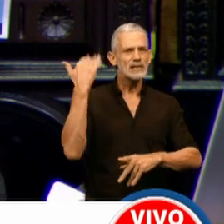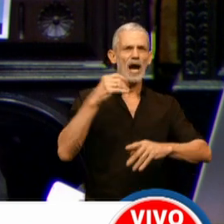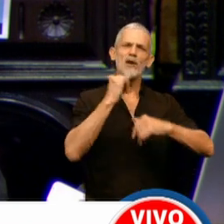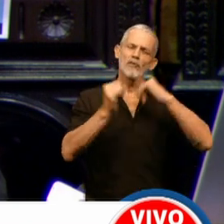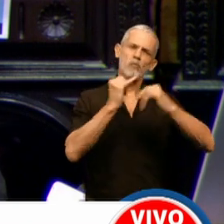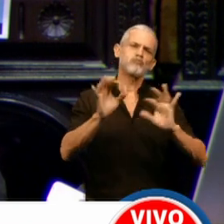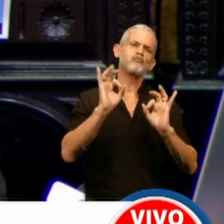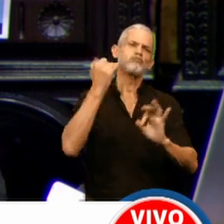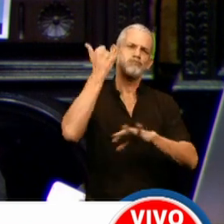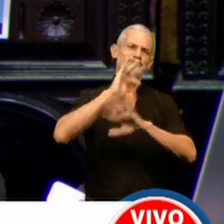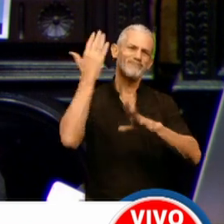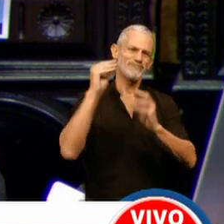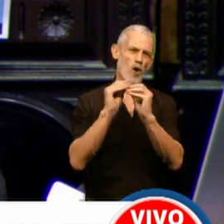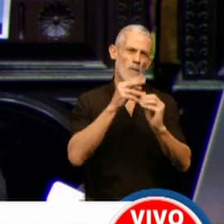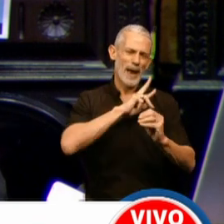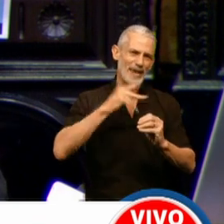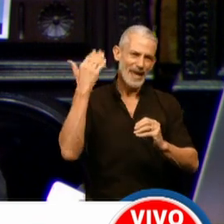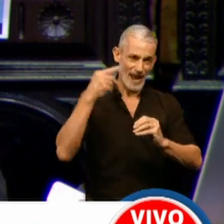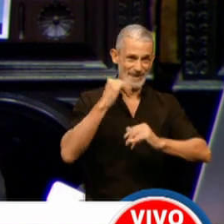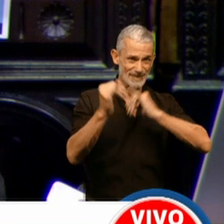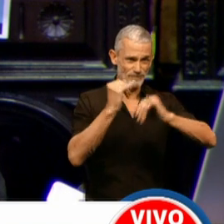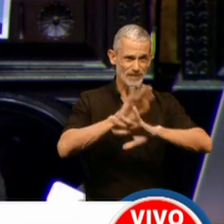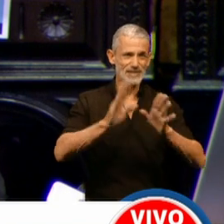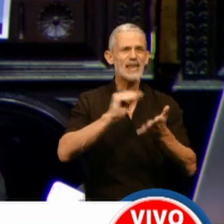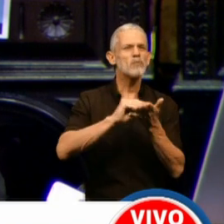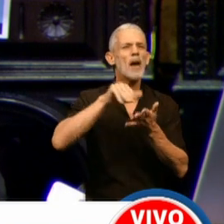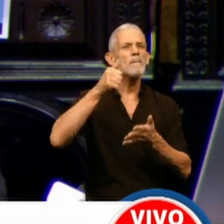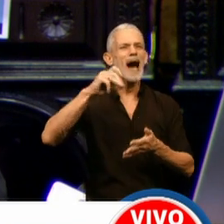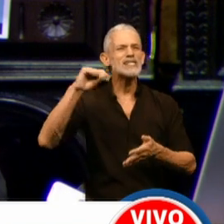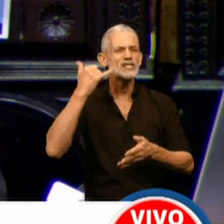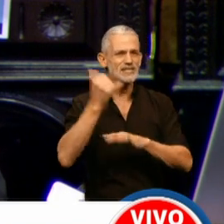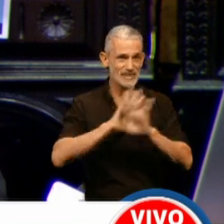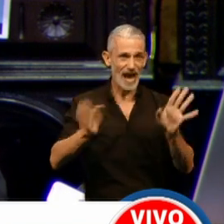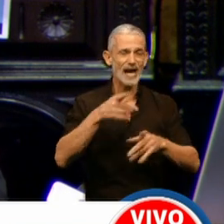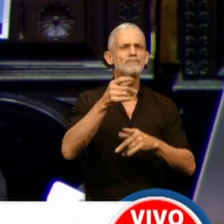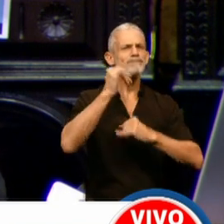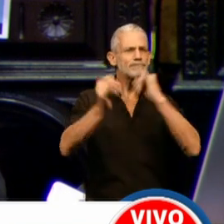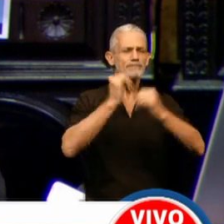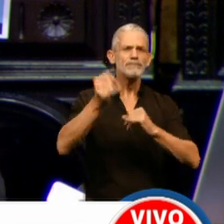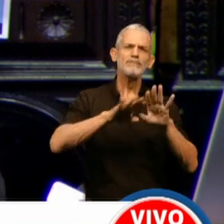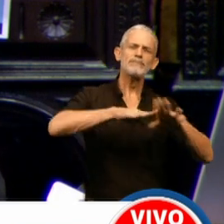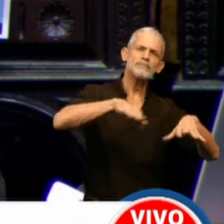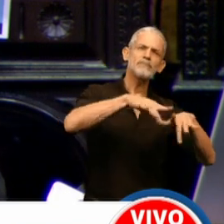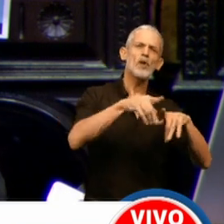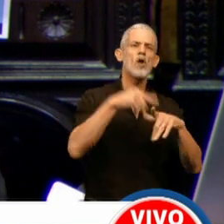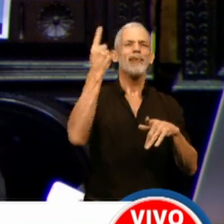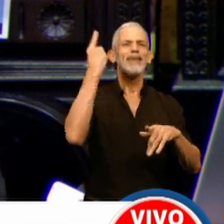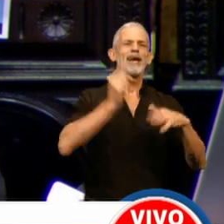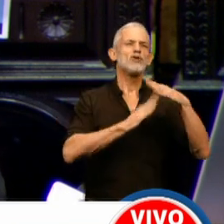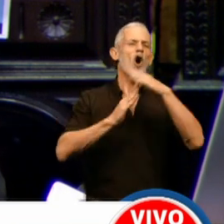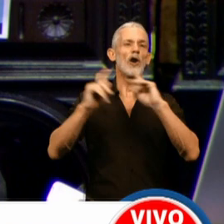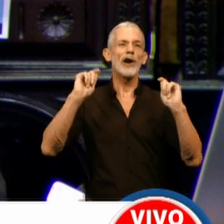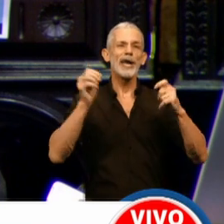los ha dado alguna compañera diputada en la diputada machado porcentajes de que pasan las redacciones que pasan los directorios